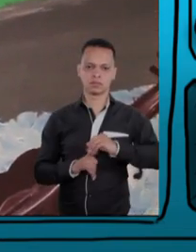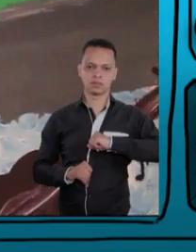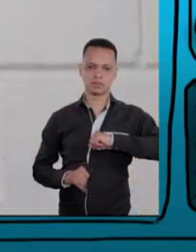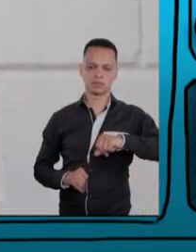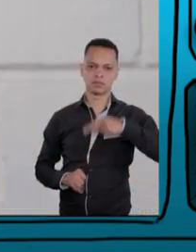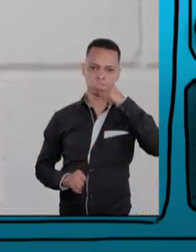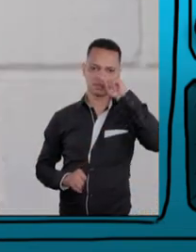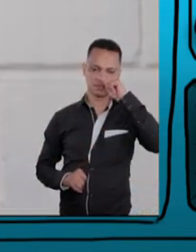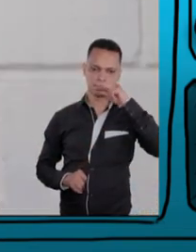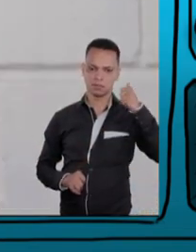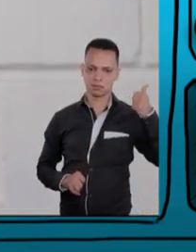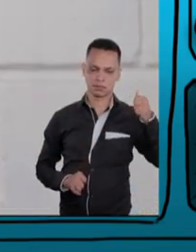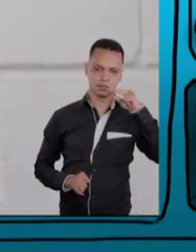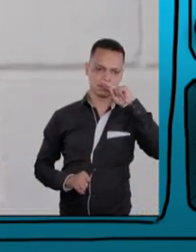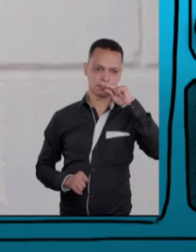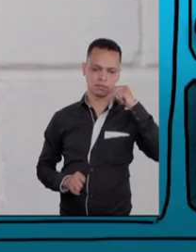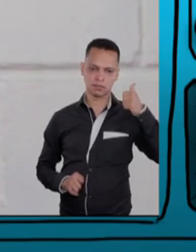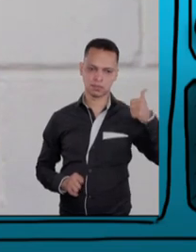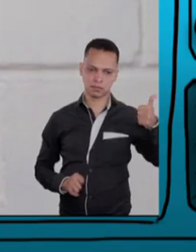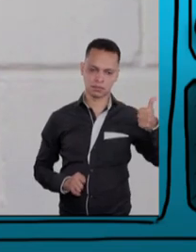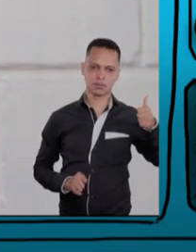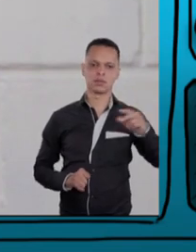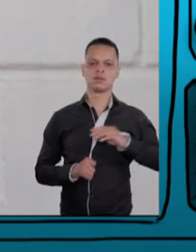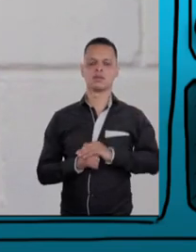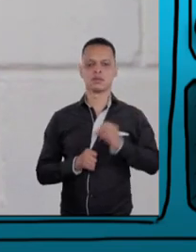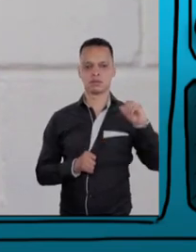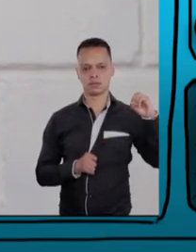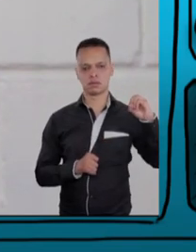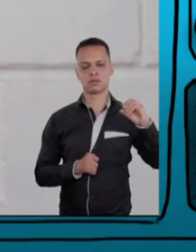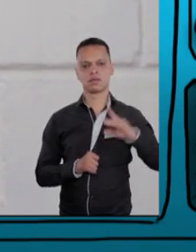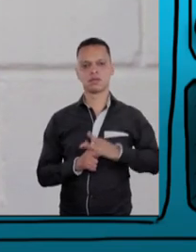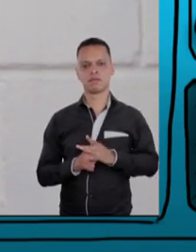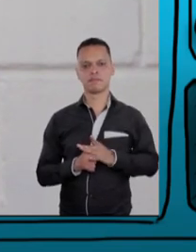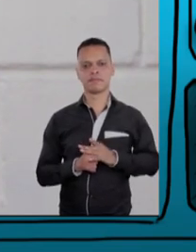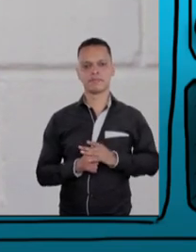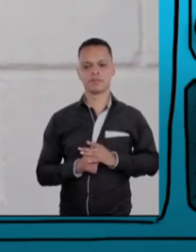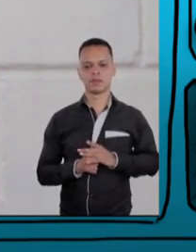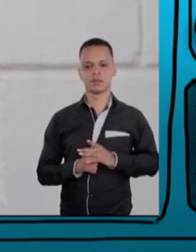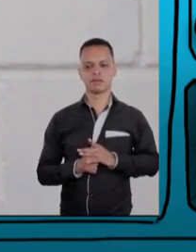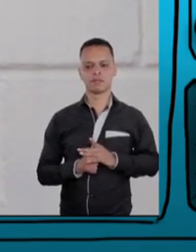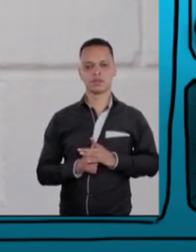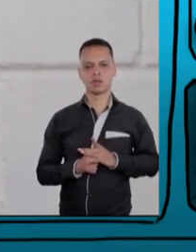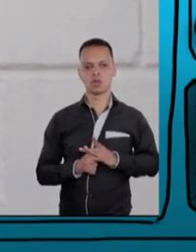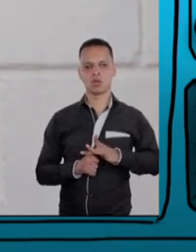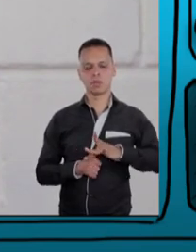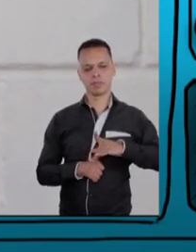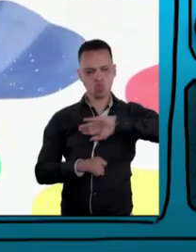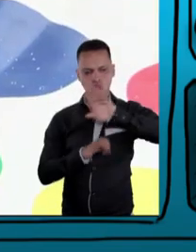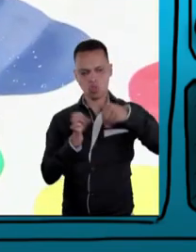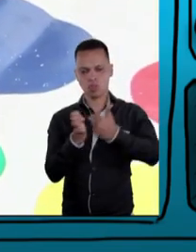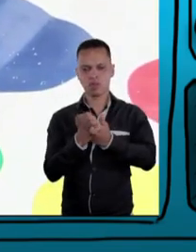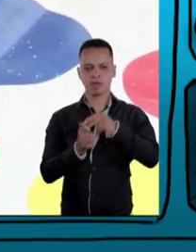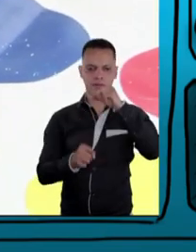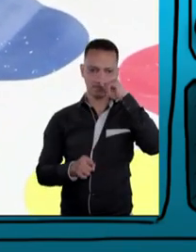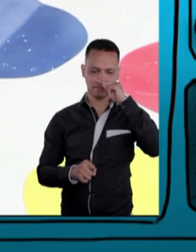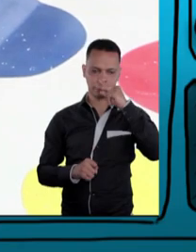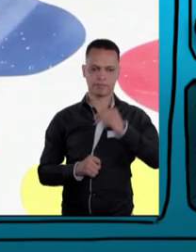Los derechos de los niños y las niñas son las principales garantías y libertades y prerrogativas que tiene un Estado social de derecho.